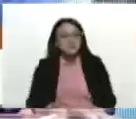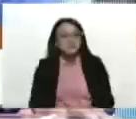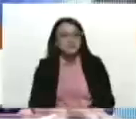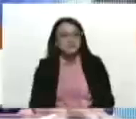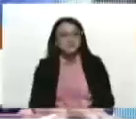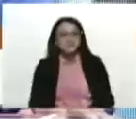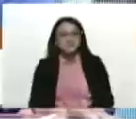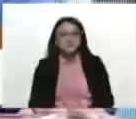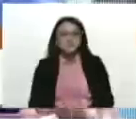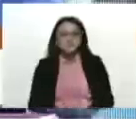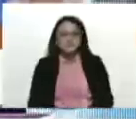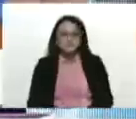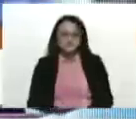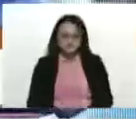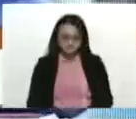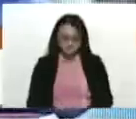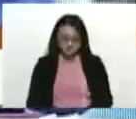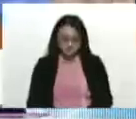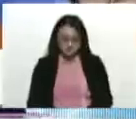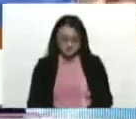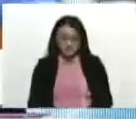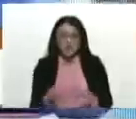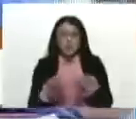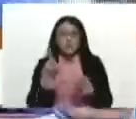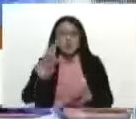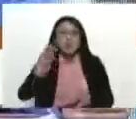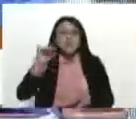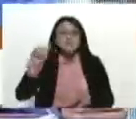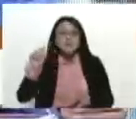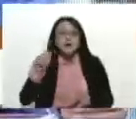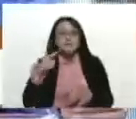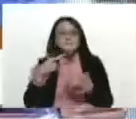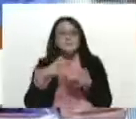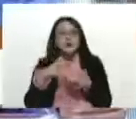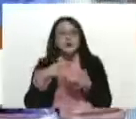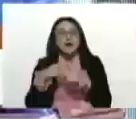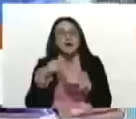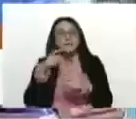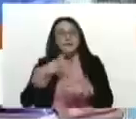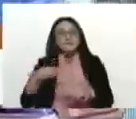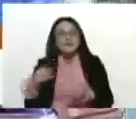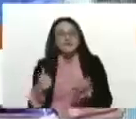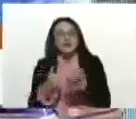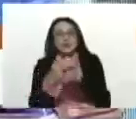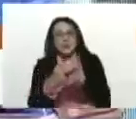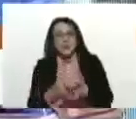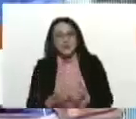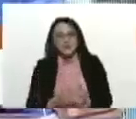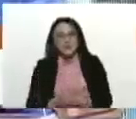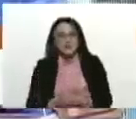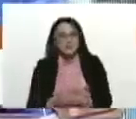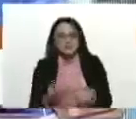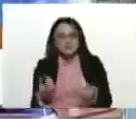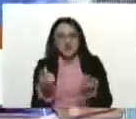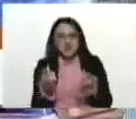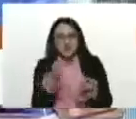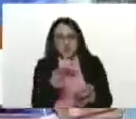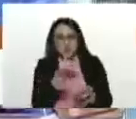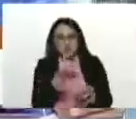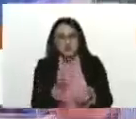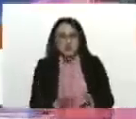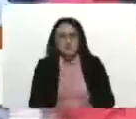absolutamente seco el grupo de Lima y los presidentes que estaban ahí ya no queda ninguno creo